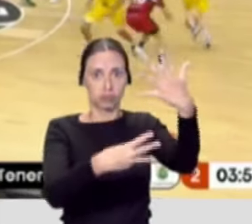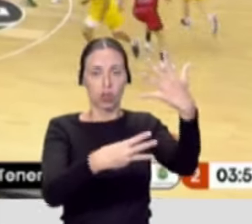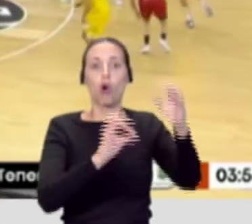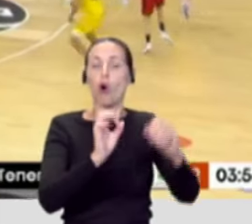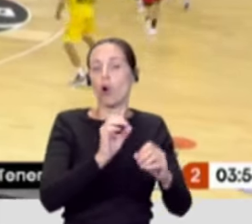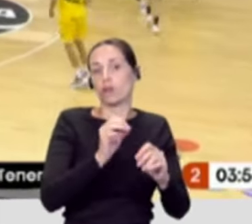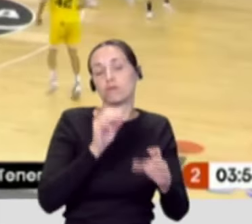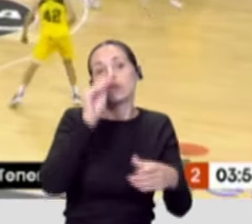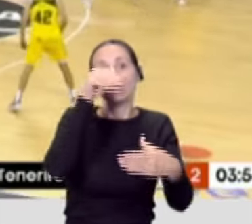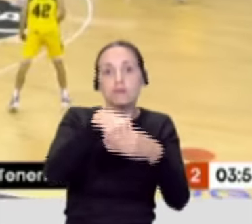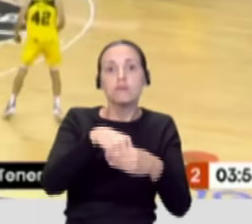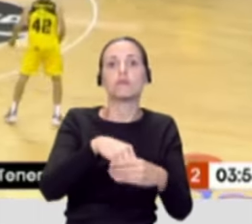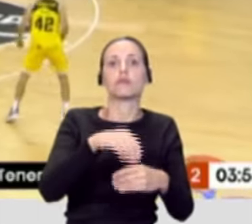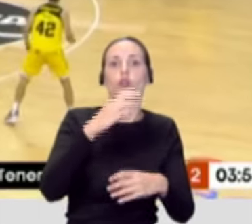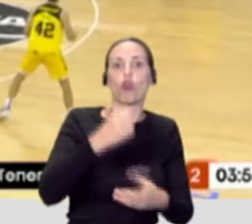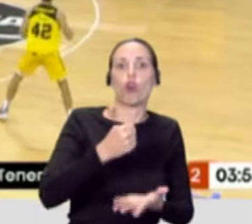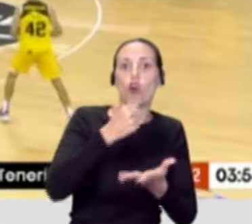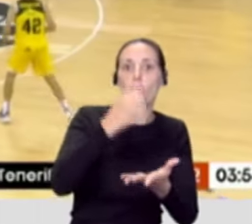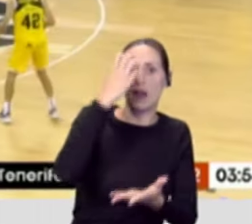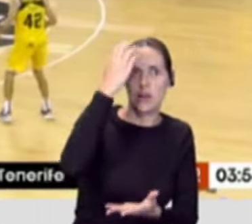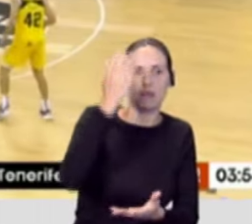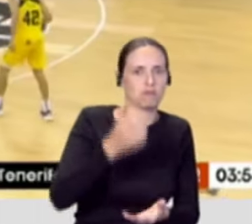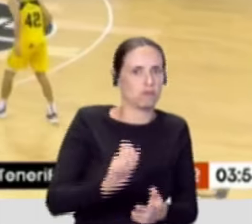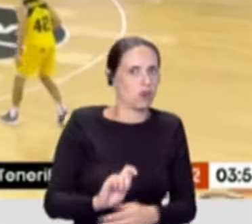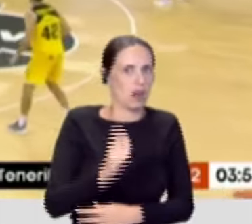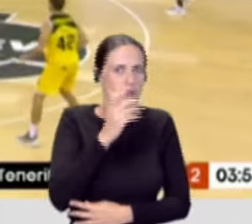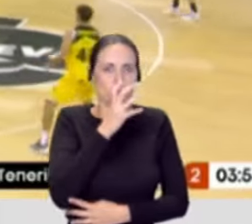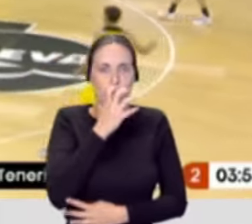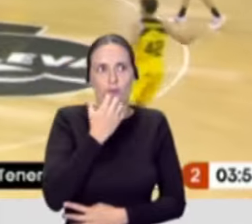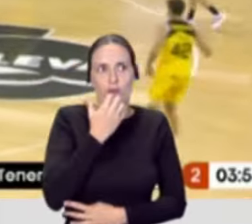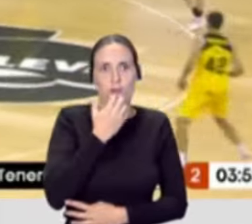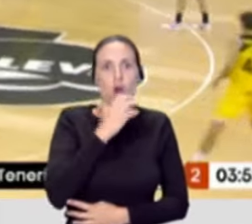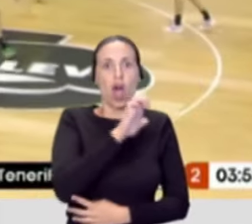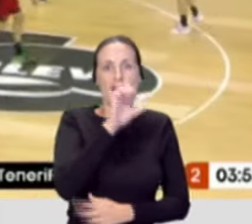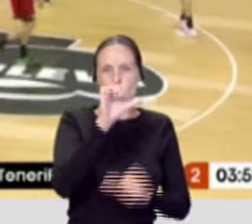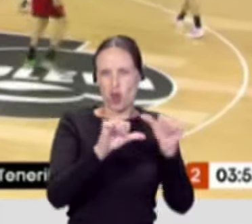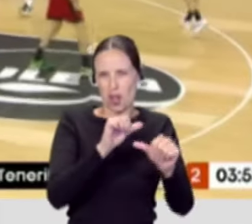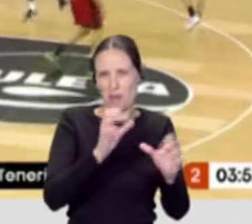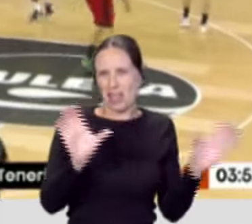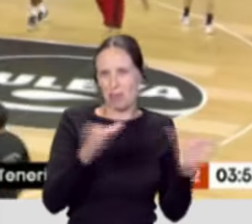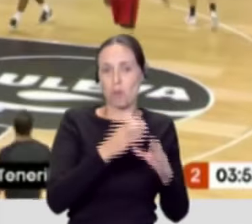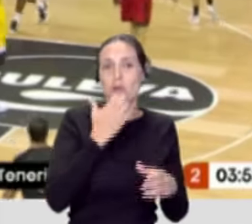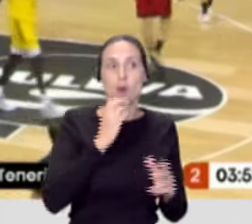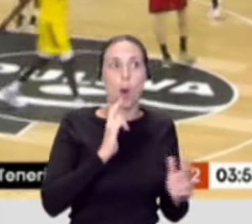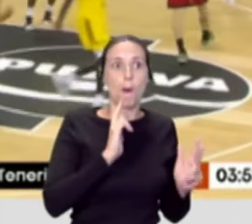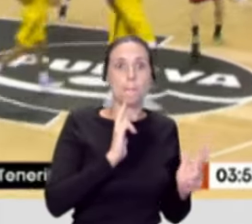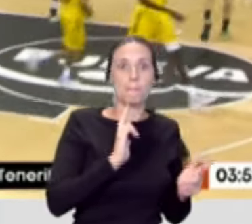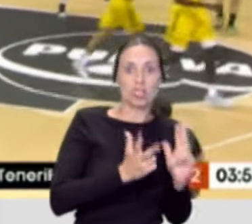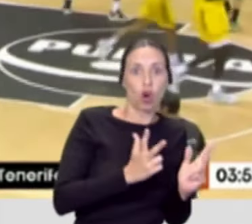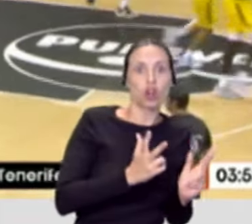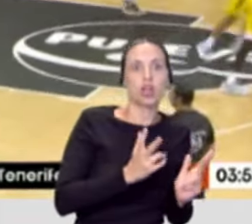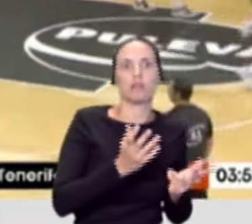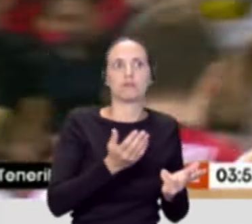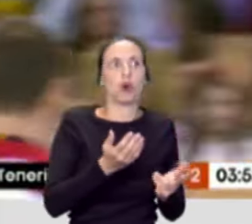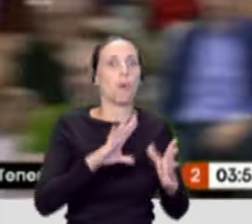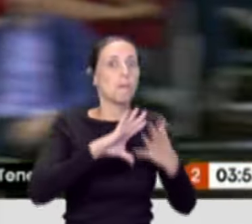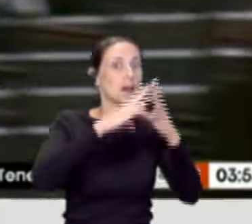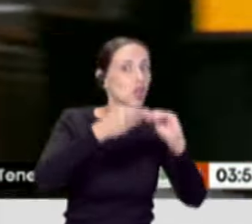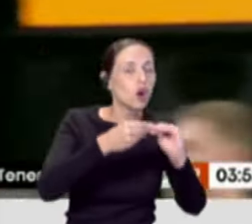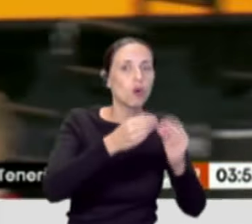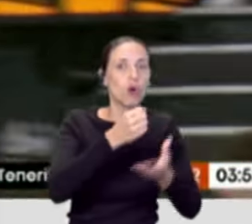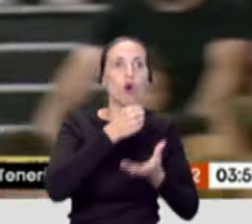éxito, sinceramente, porque hemos visto equipos como Baskonia, equipos de Euroliga, que no han estado ni siquiera en la Copa del Rey o en los playoffs del año pasado, equipos como